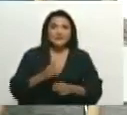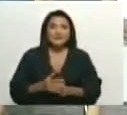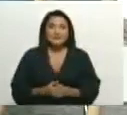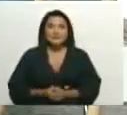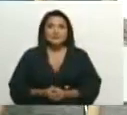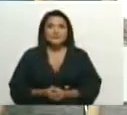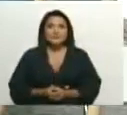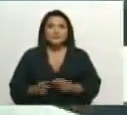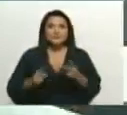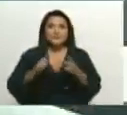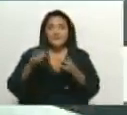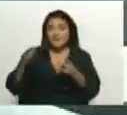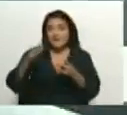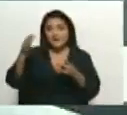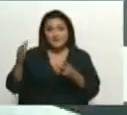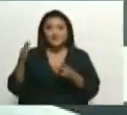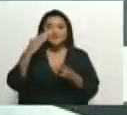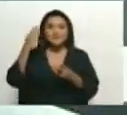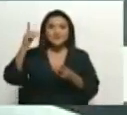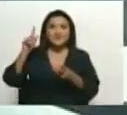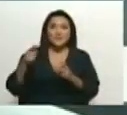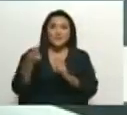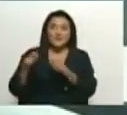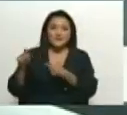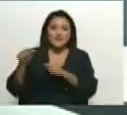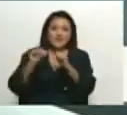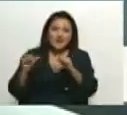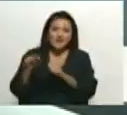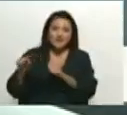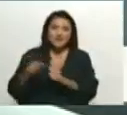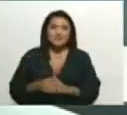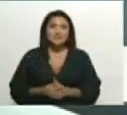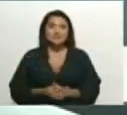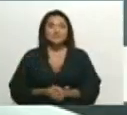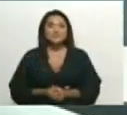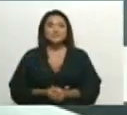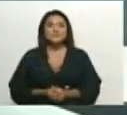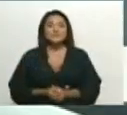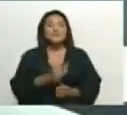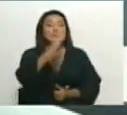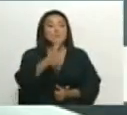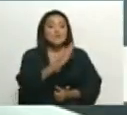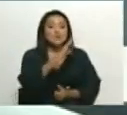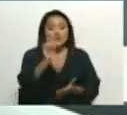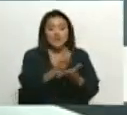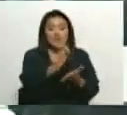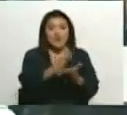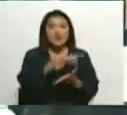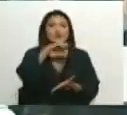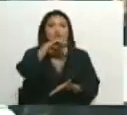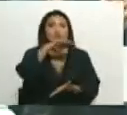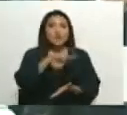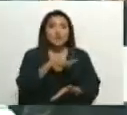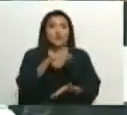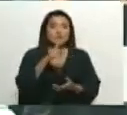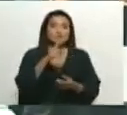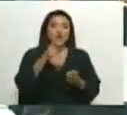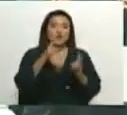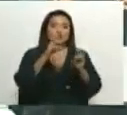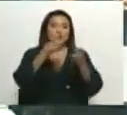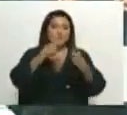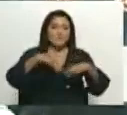local de la Red de Arte. La librería también fue testigo de la presentación y bautizo del libro Historia Insurgente